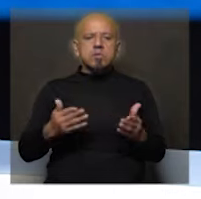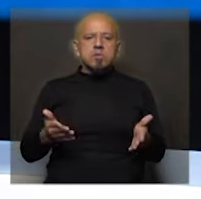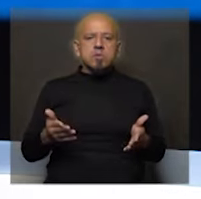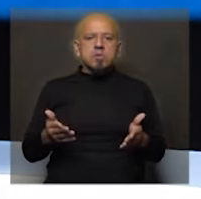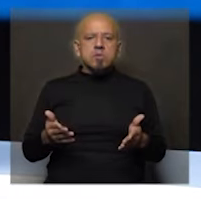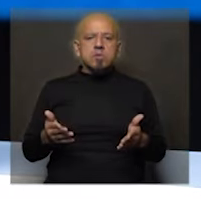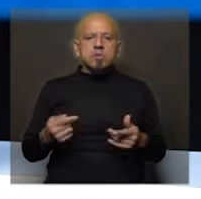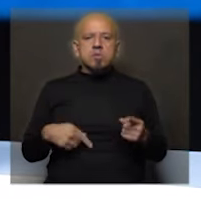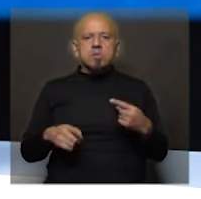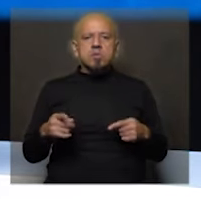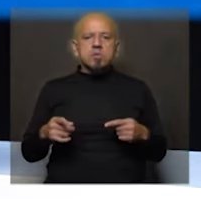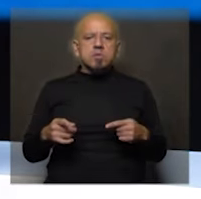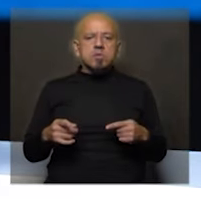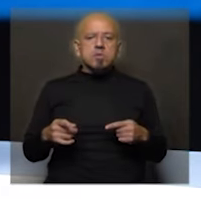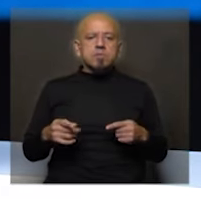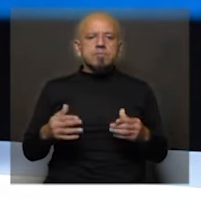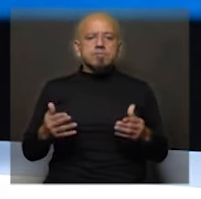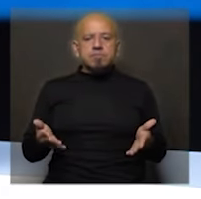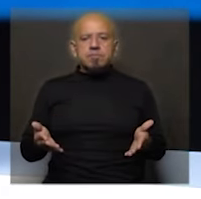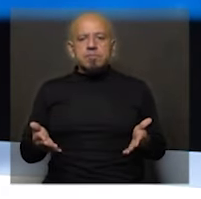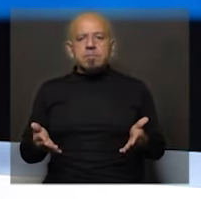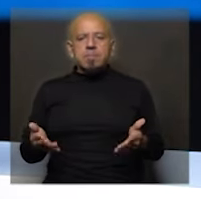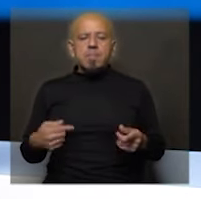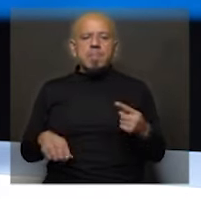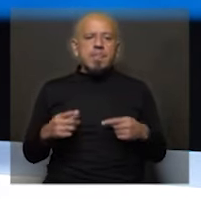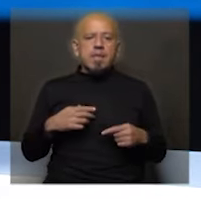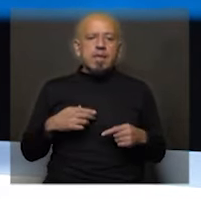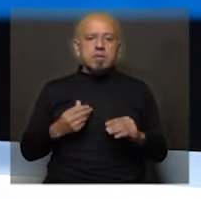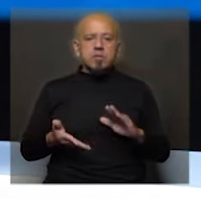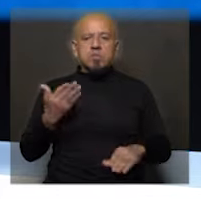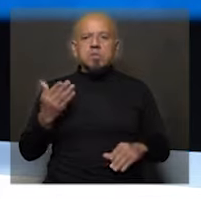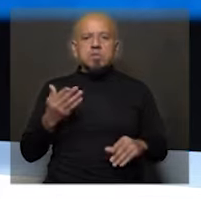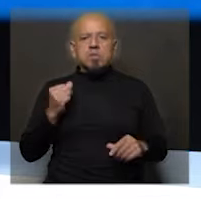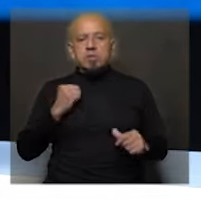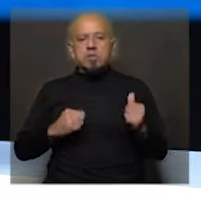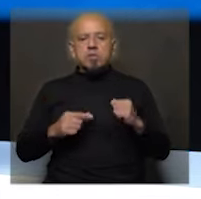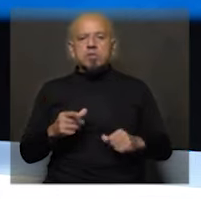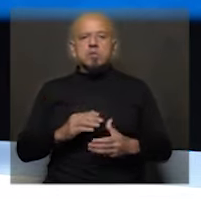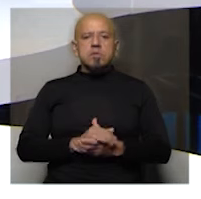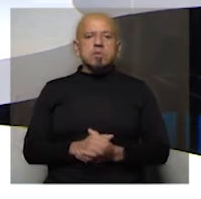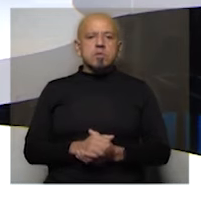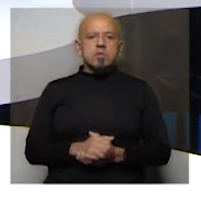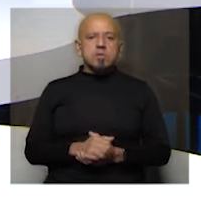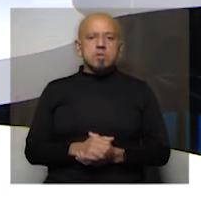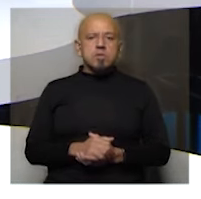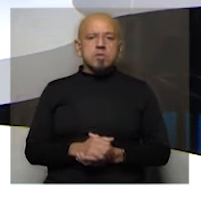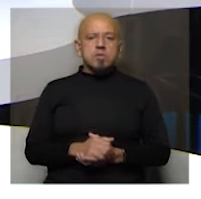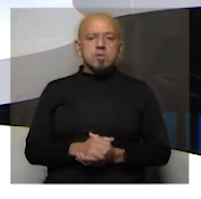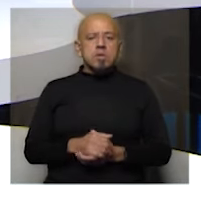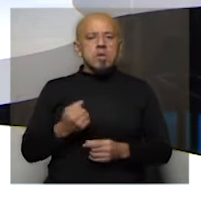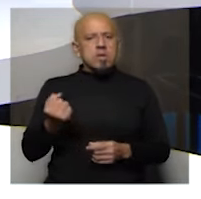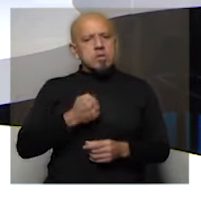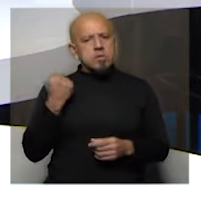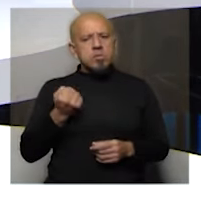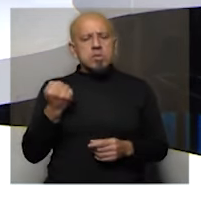revictimización que lejos de reparar aumenta el daño Bueno ahí me quedo con eso porque es importantísimo